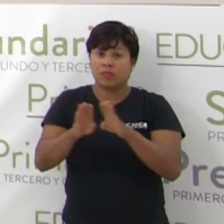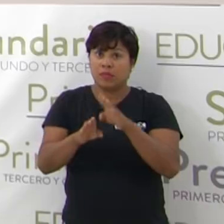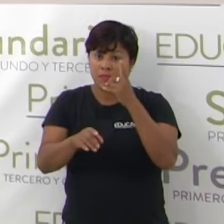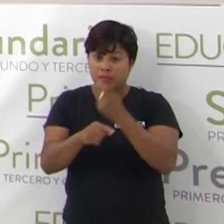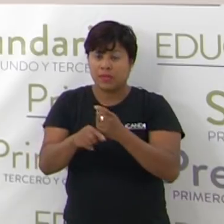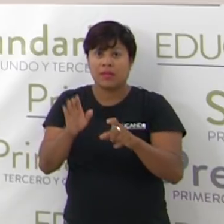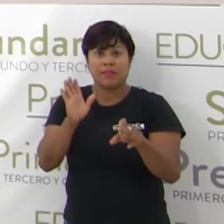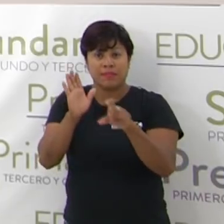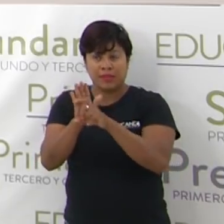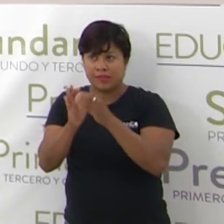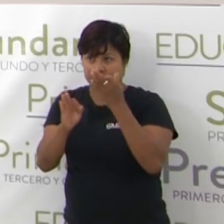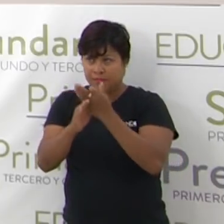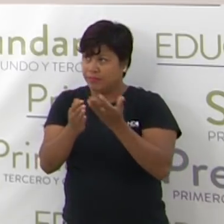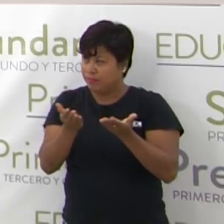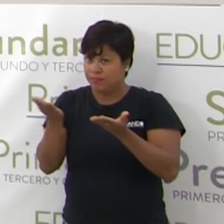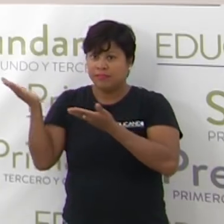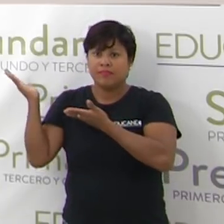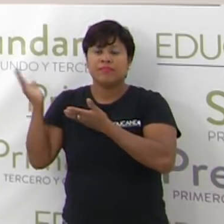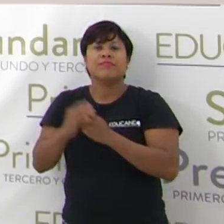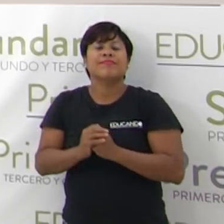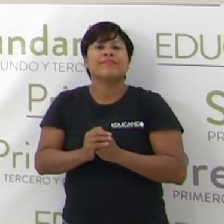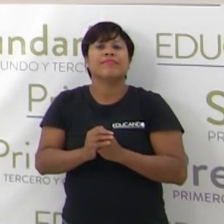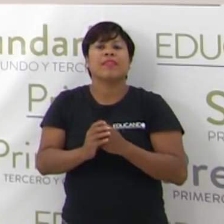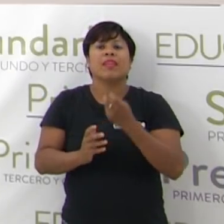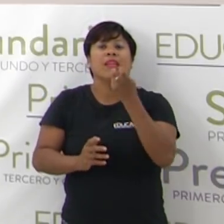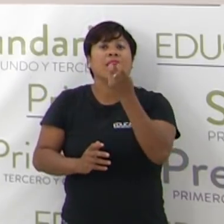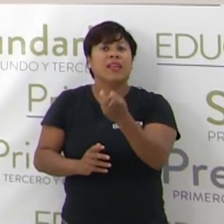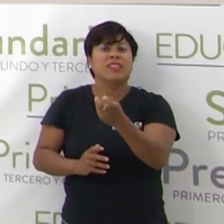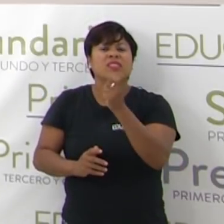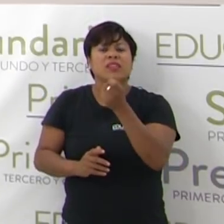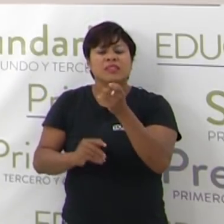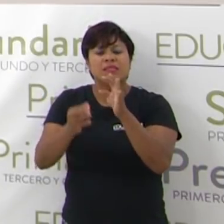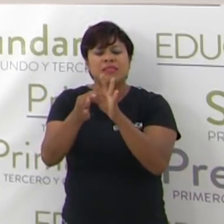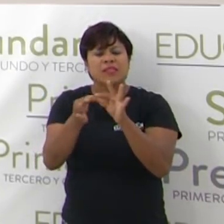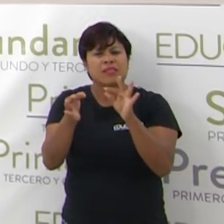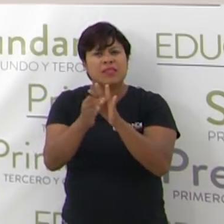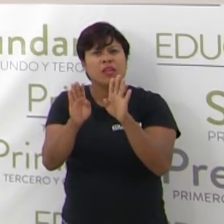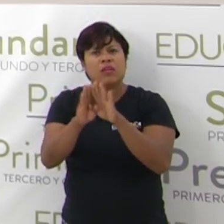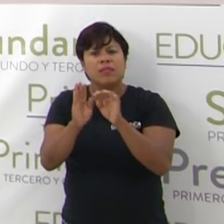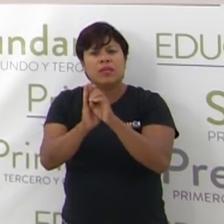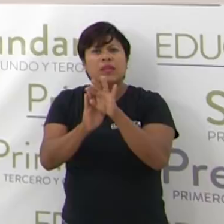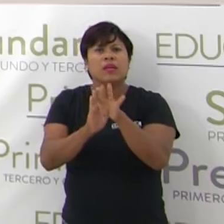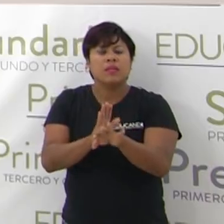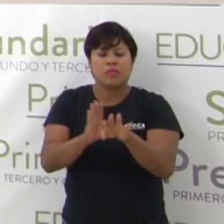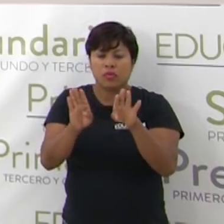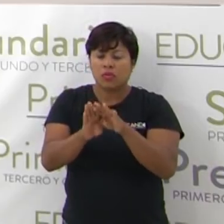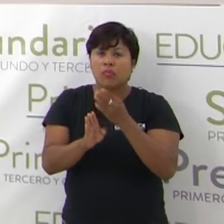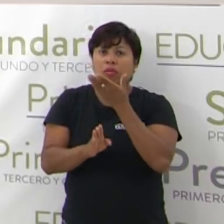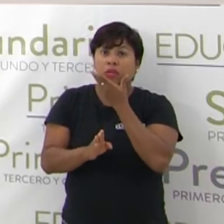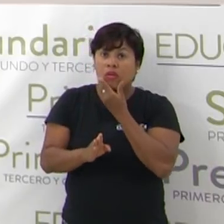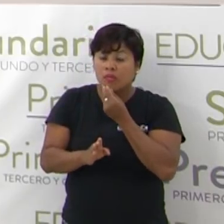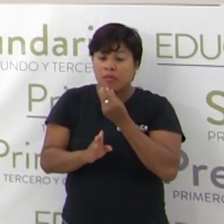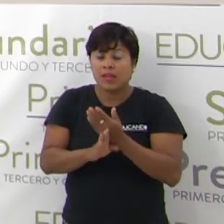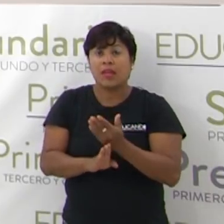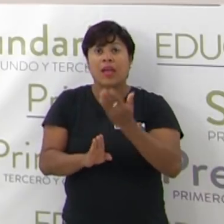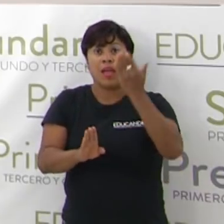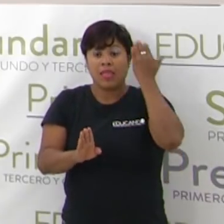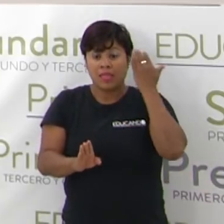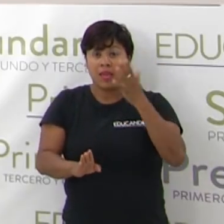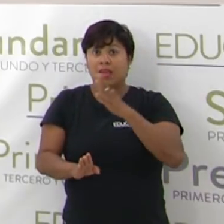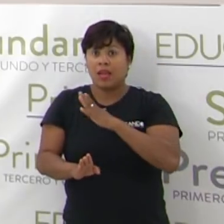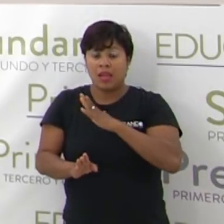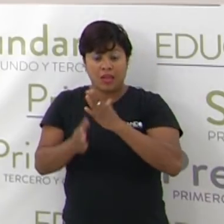que les voy a mostrar a continuación nos da un ejemplo de cómo el hombre, antes de que existiera